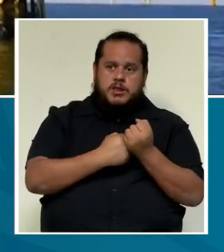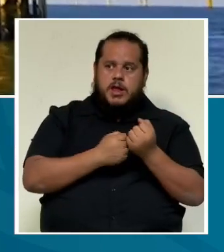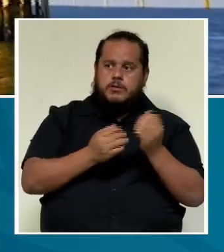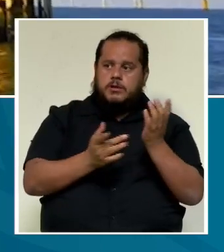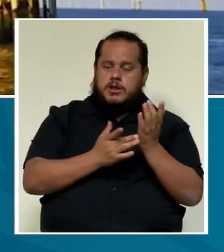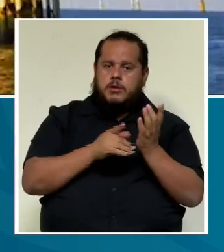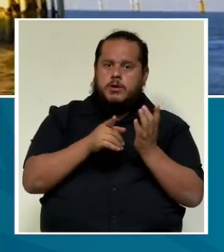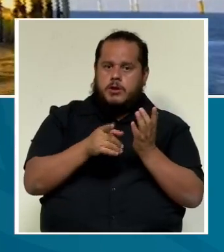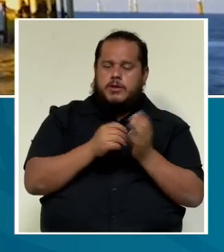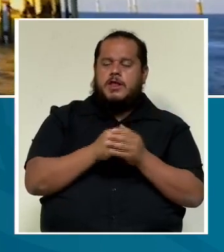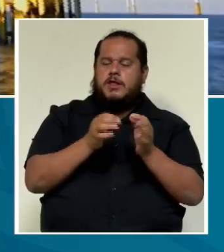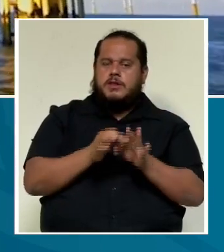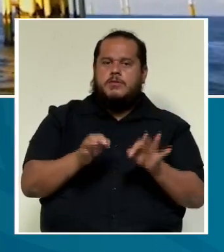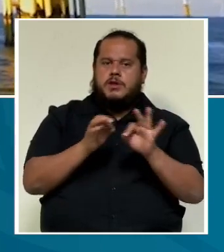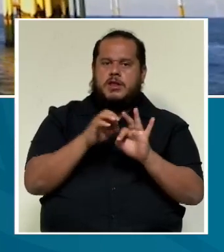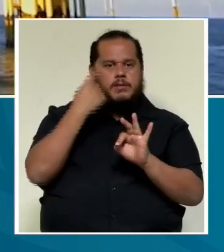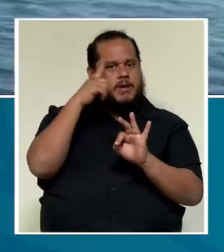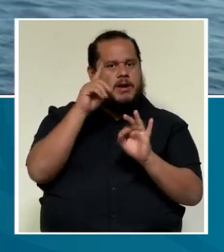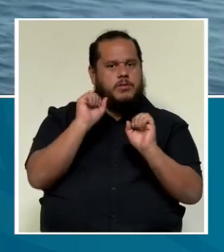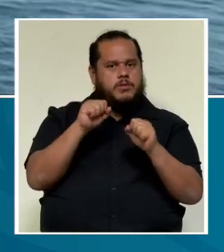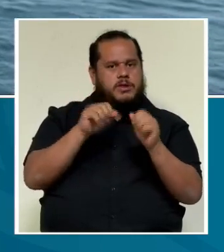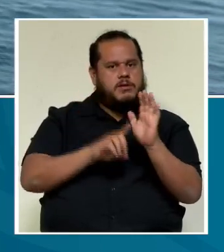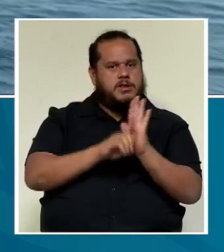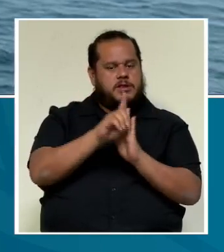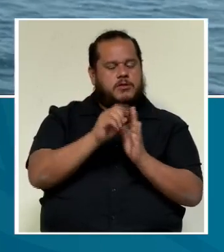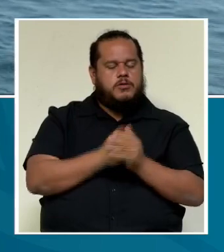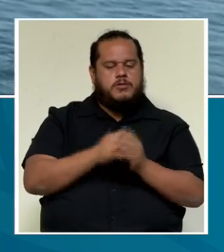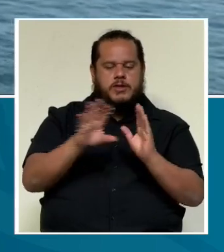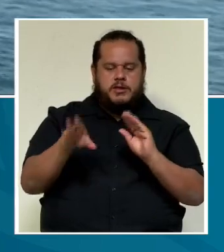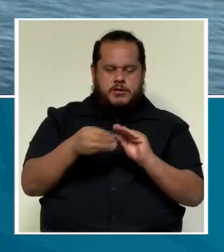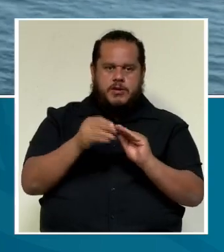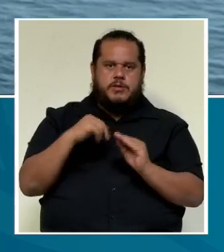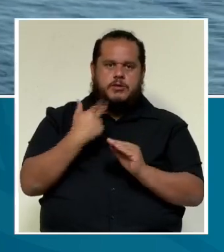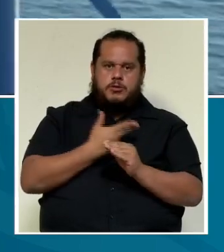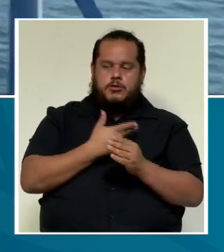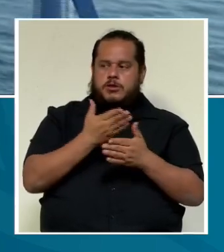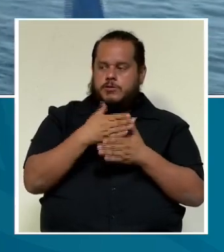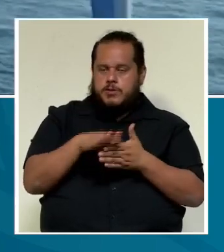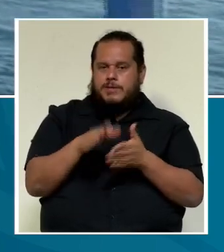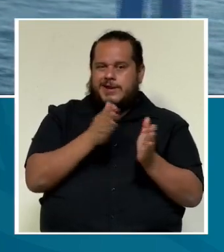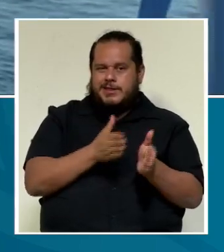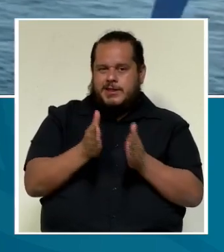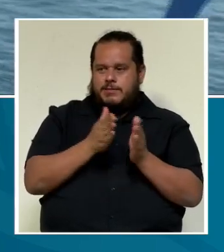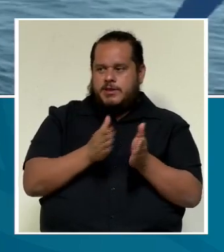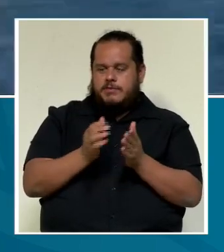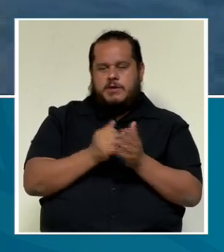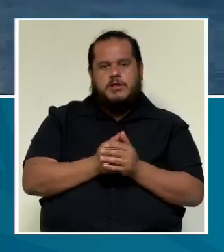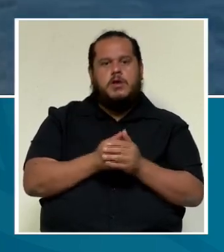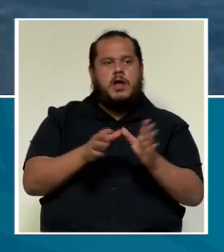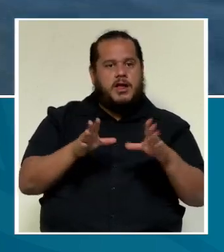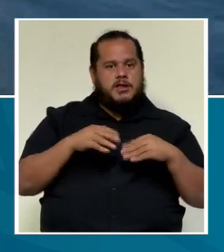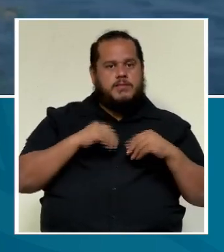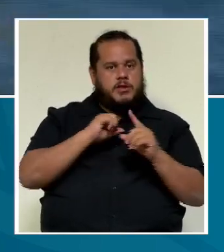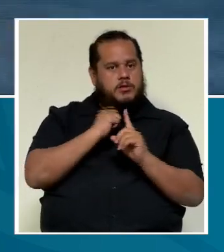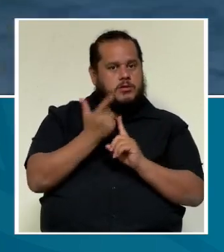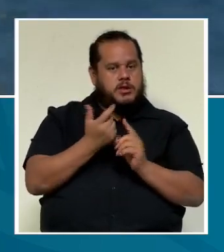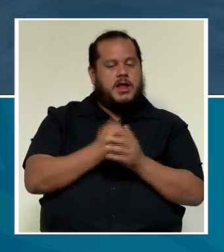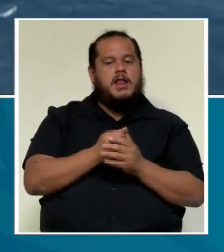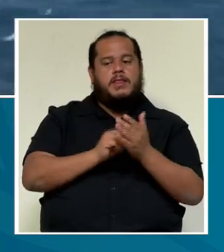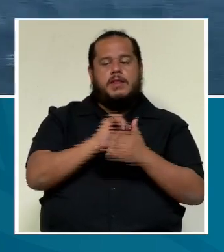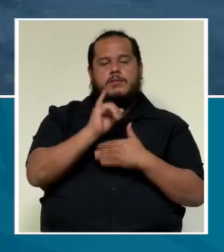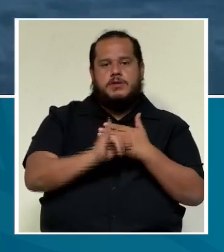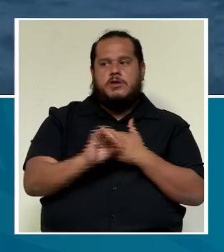parte importante para un posible desarrollo. Adicionalmente estamos con la parte de la planificación de la aceptación social de